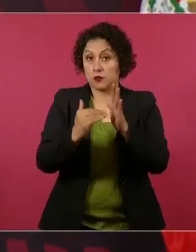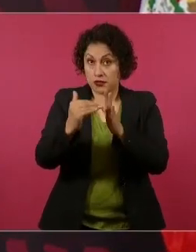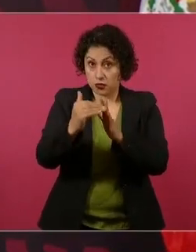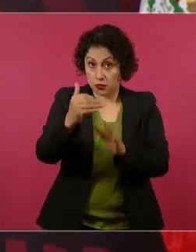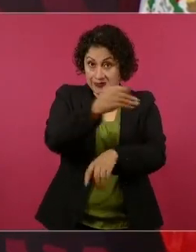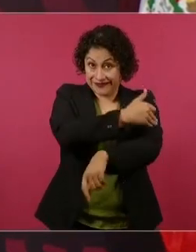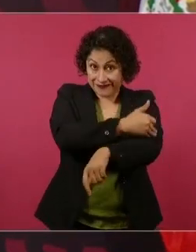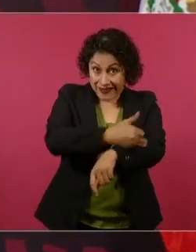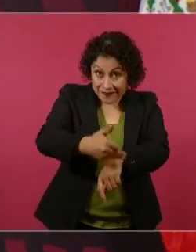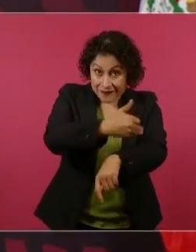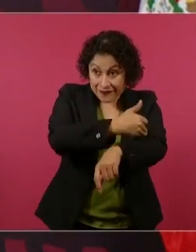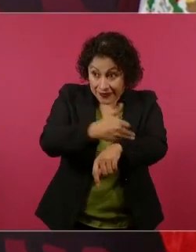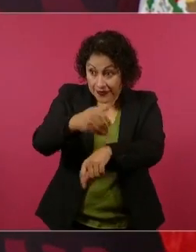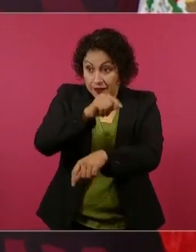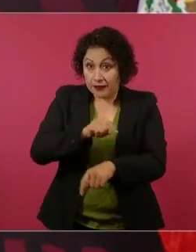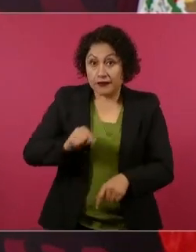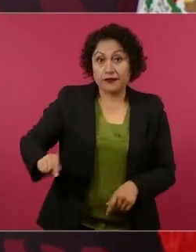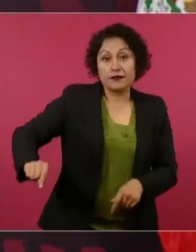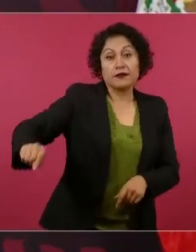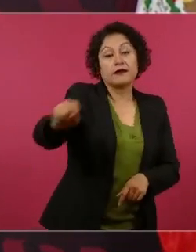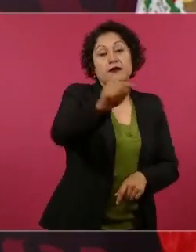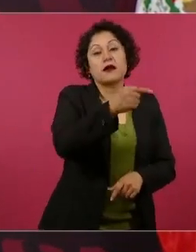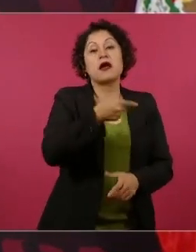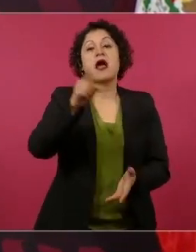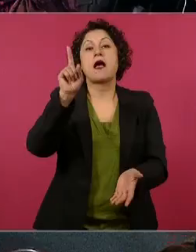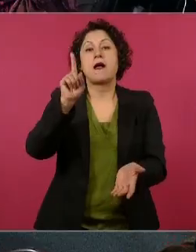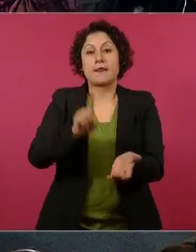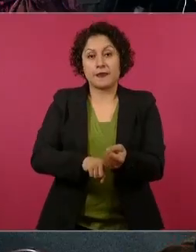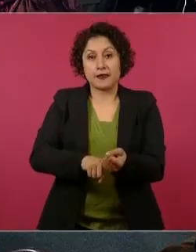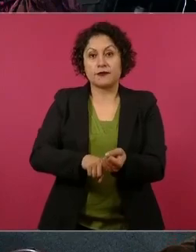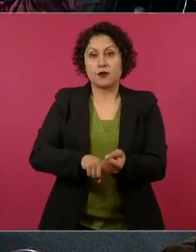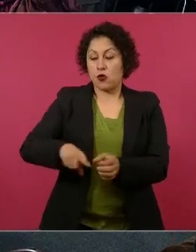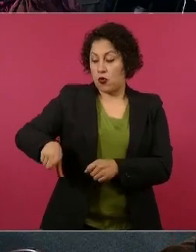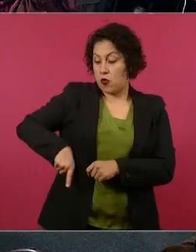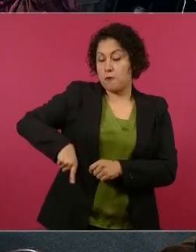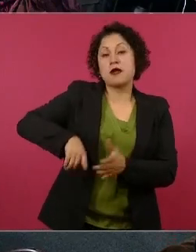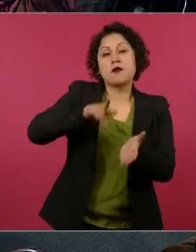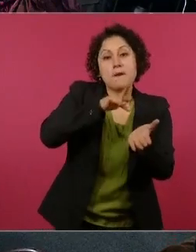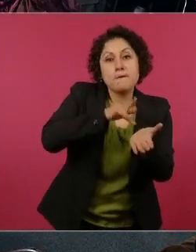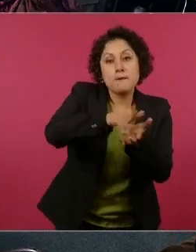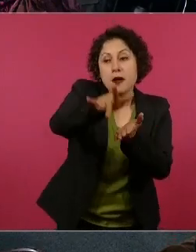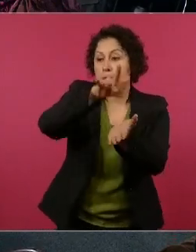que reciben lo que les corresponde del presupuesto público,